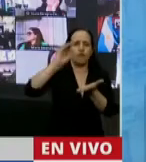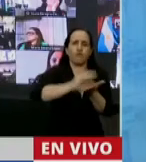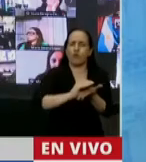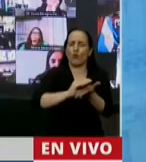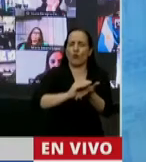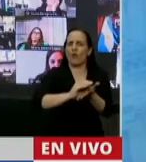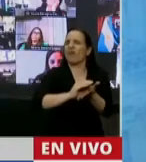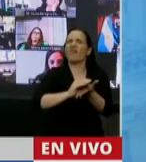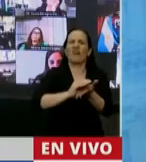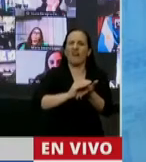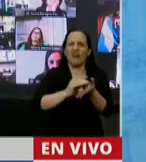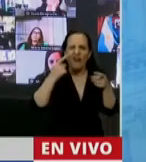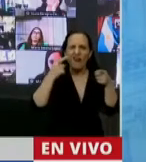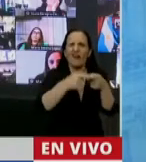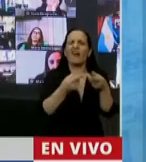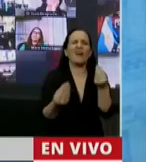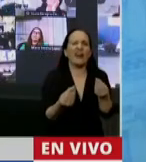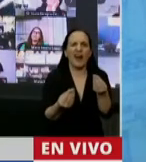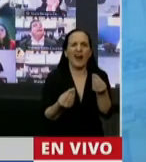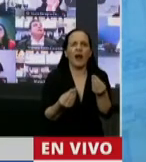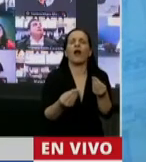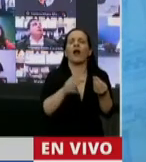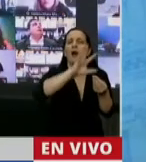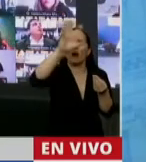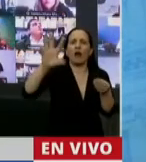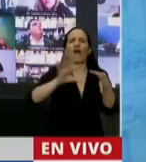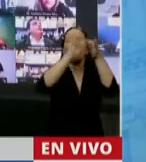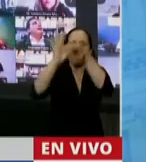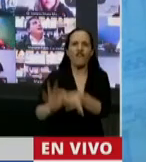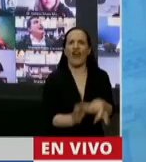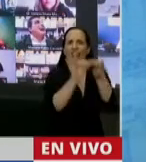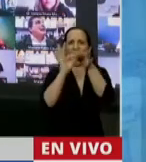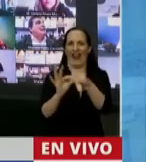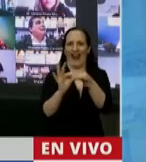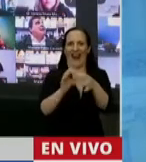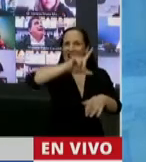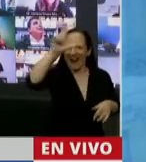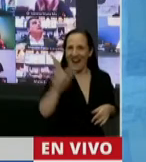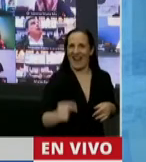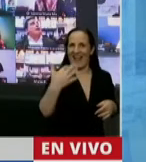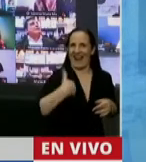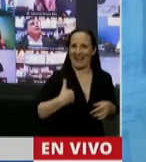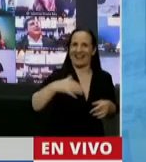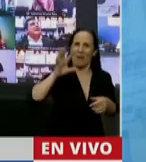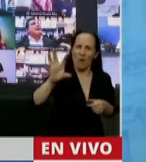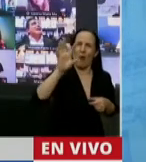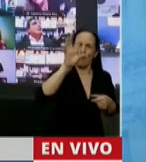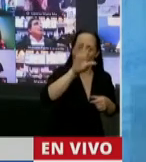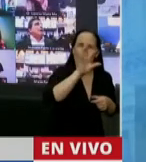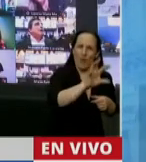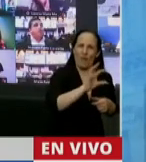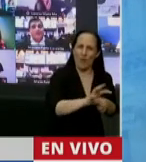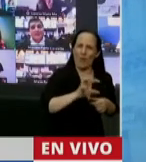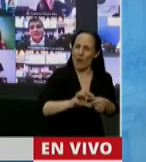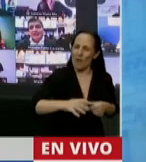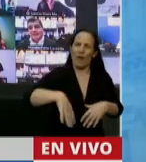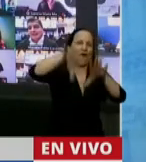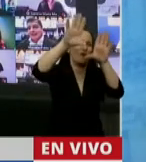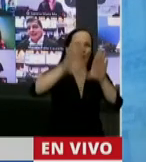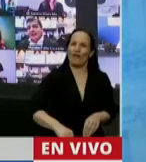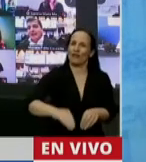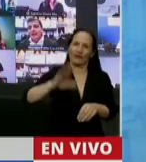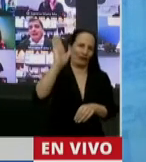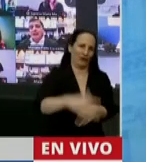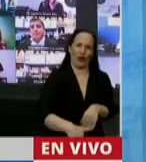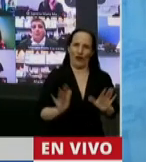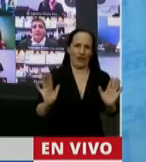hablando hoy que se sancionaría la ley. ¿Por qué digo que es muy interesante después en su impacto? Y bueno, porque si tenemos